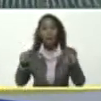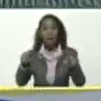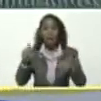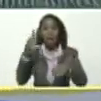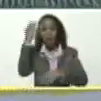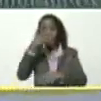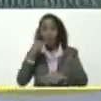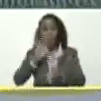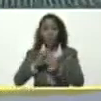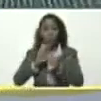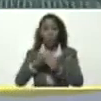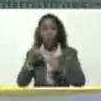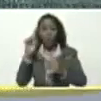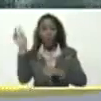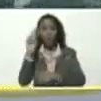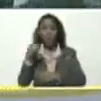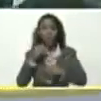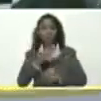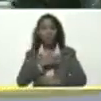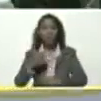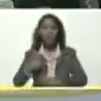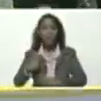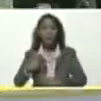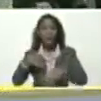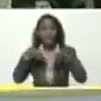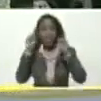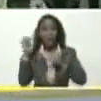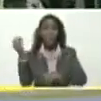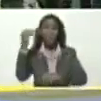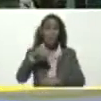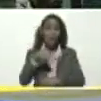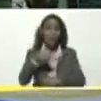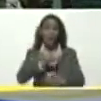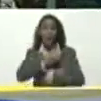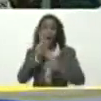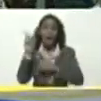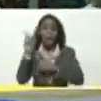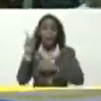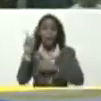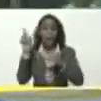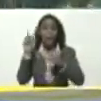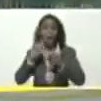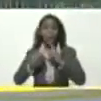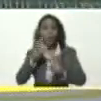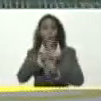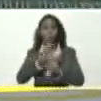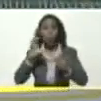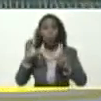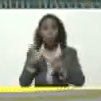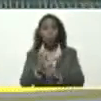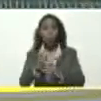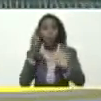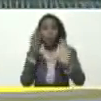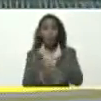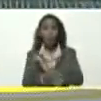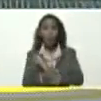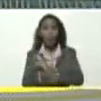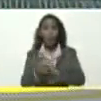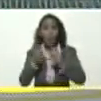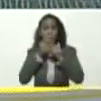Infantiles de Venezuela, para quien quiera entender aún más este fenómeno cultural de